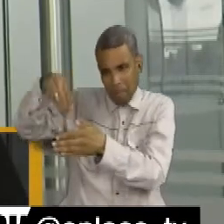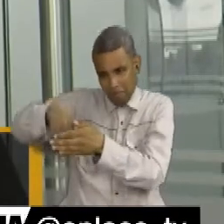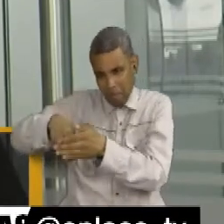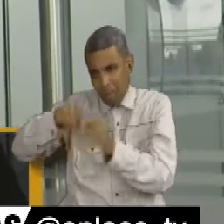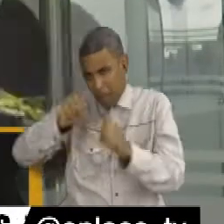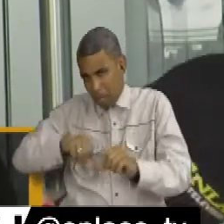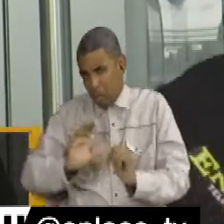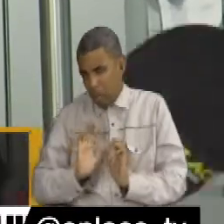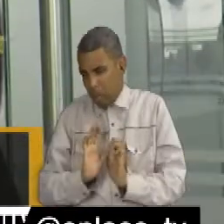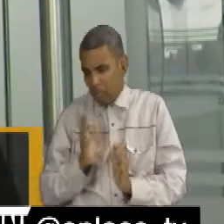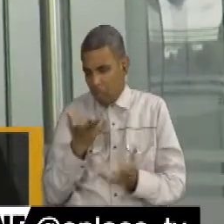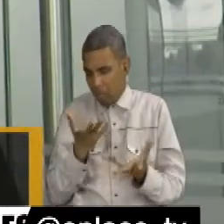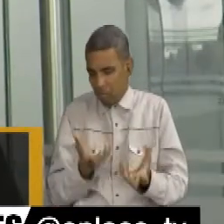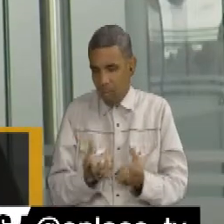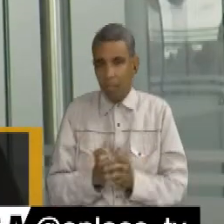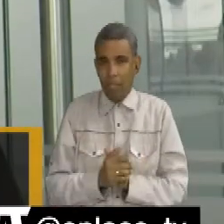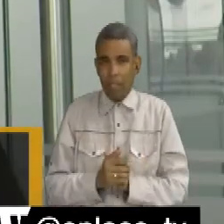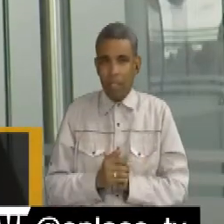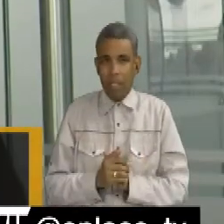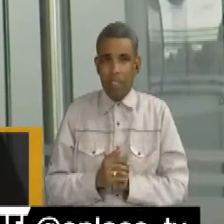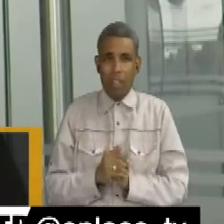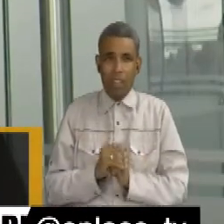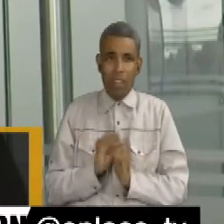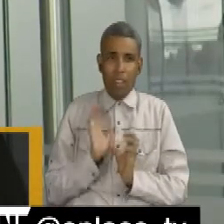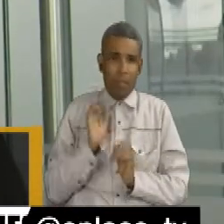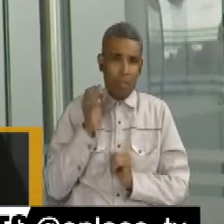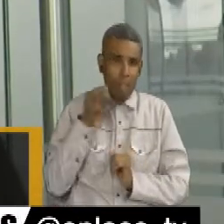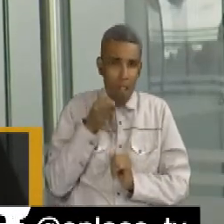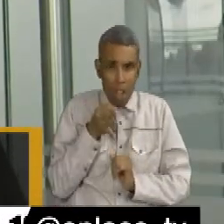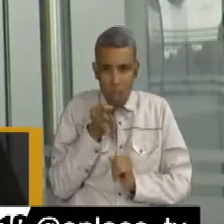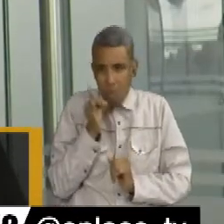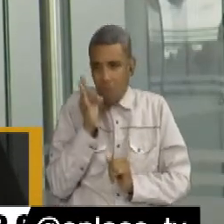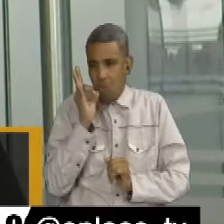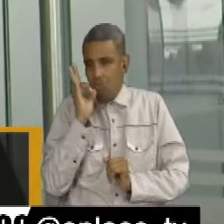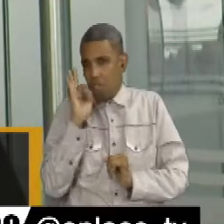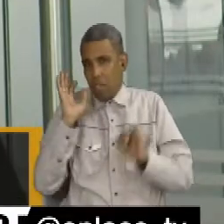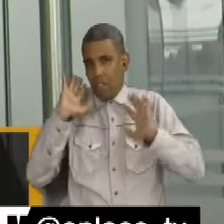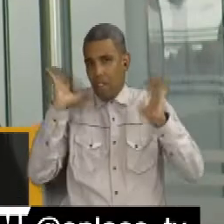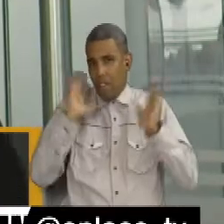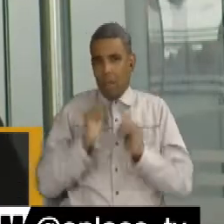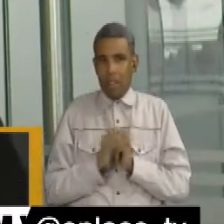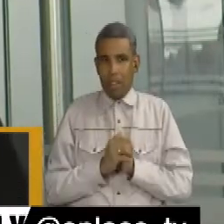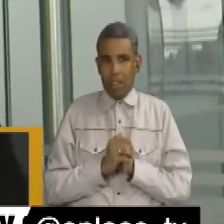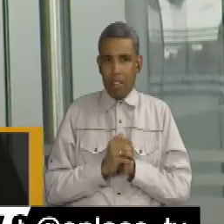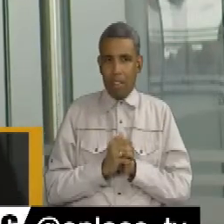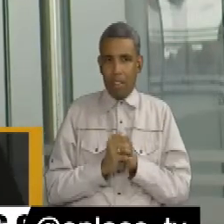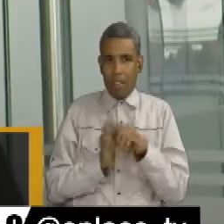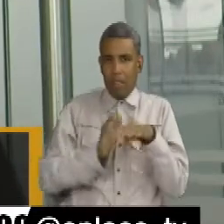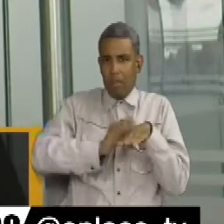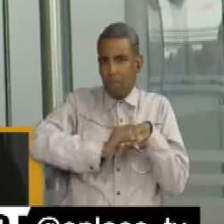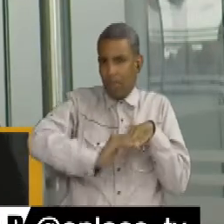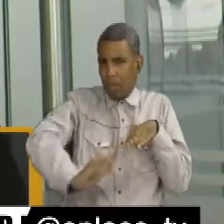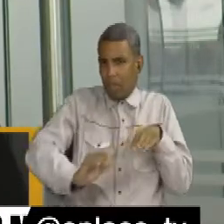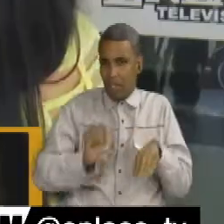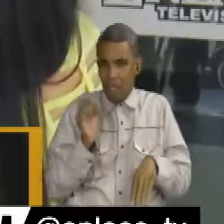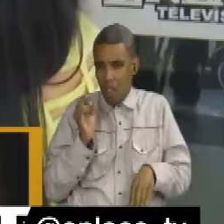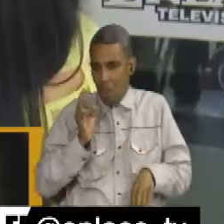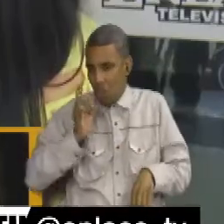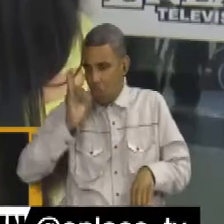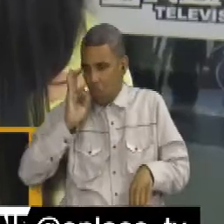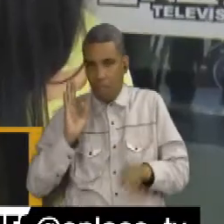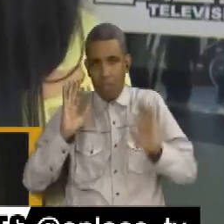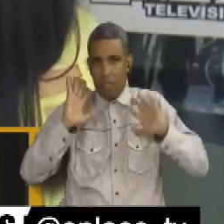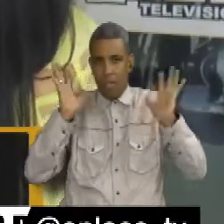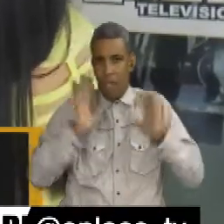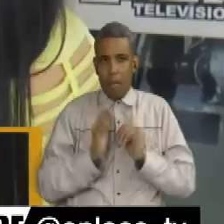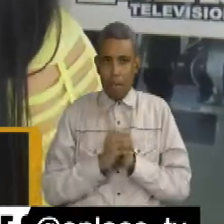por un Futuro. ¿Y se toman? Y se toman un tinto. Eso es lo único que les ofrecemos allá en esta actividad. Café